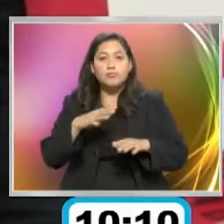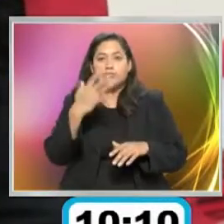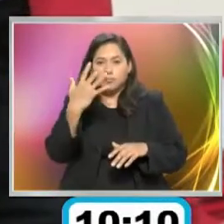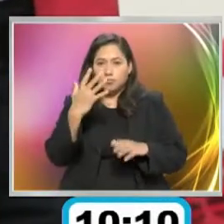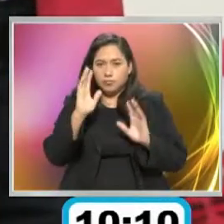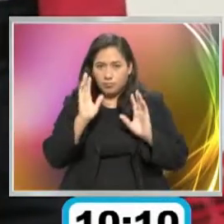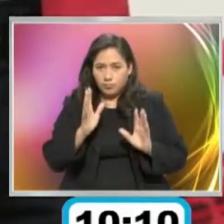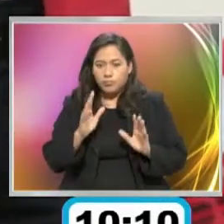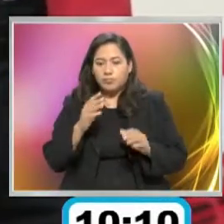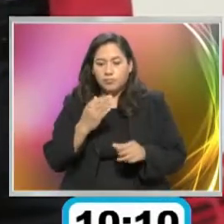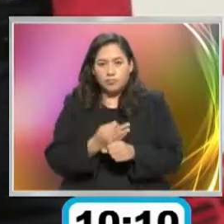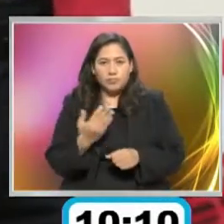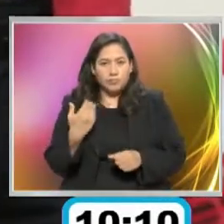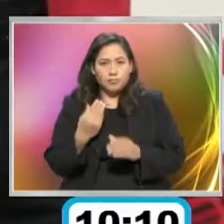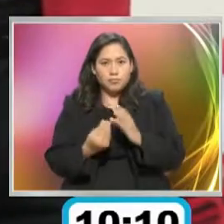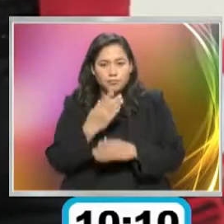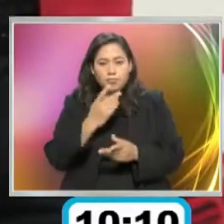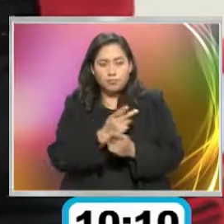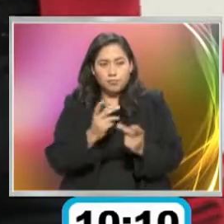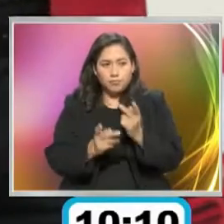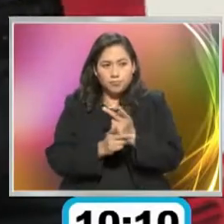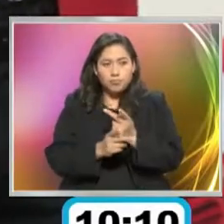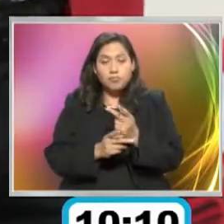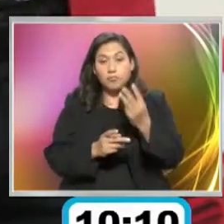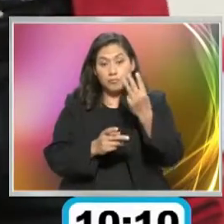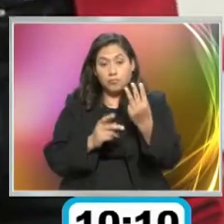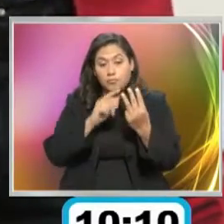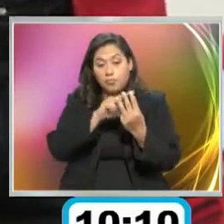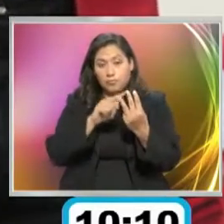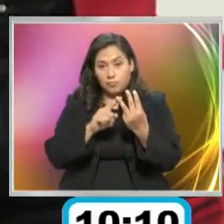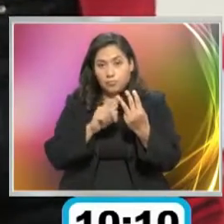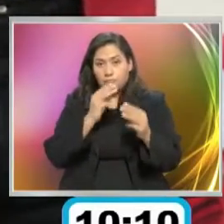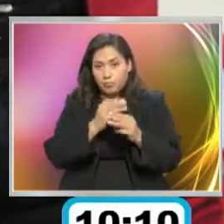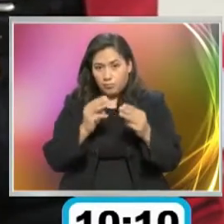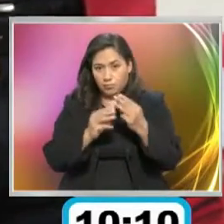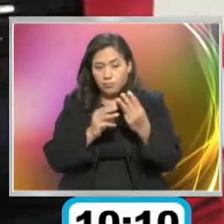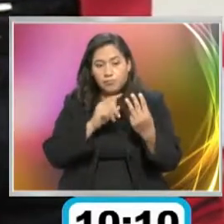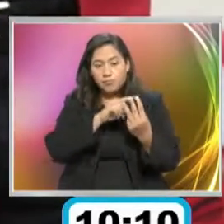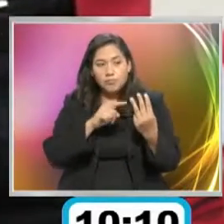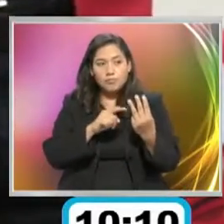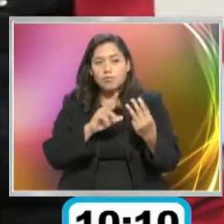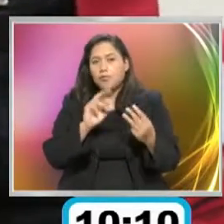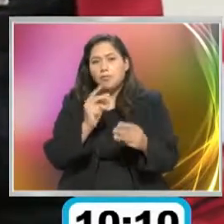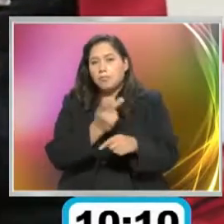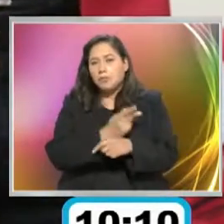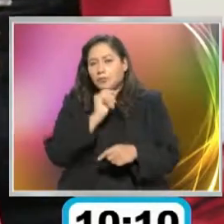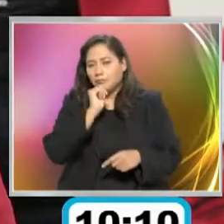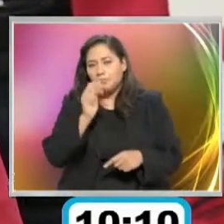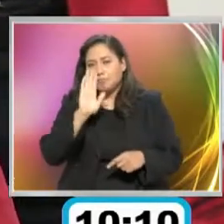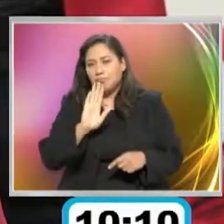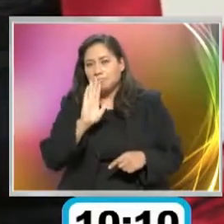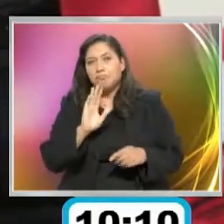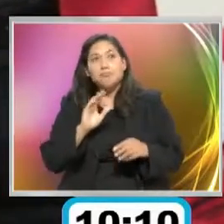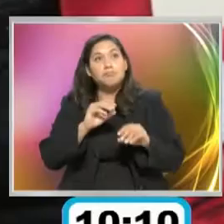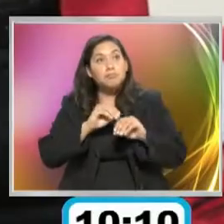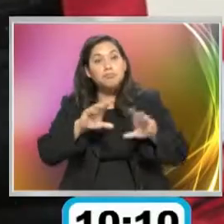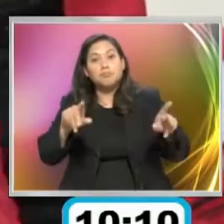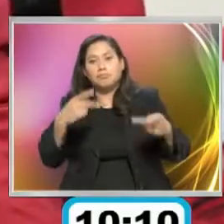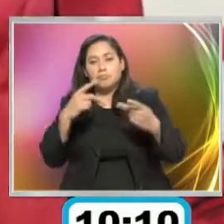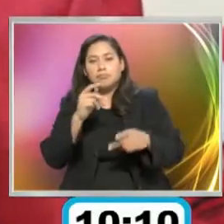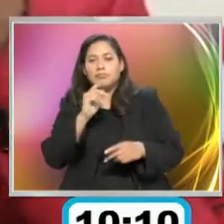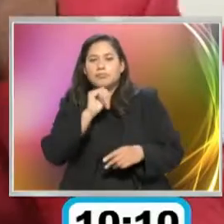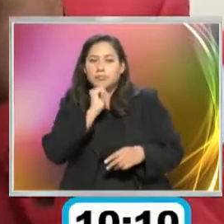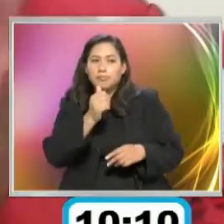5 con esta producción. 3 materiales con los que no pasó nada, se puede decir, no se promocionaron